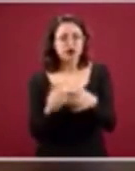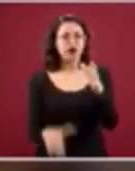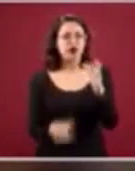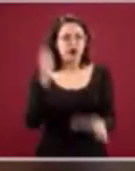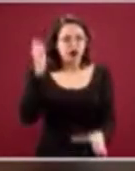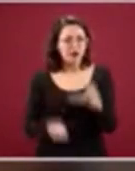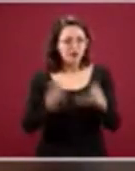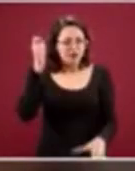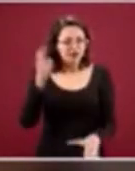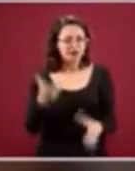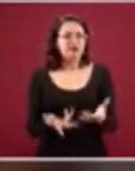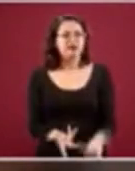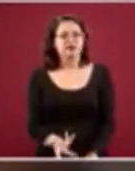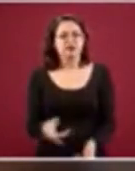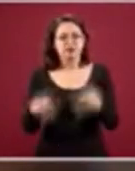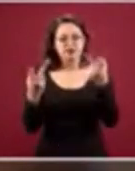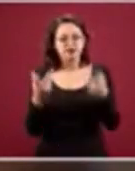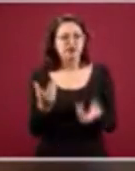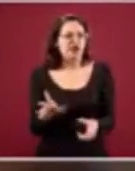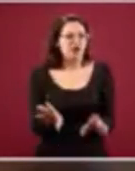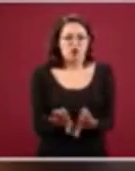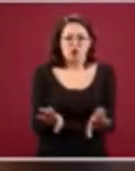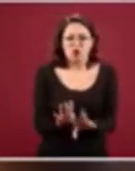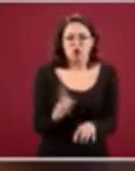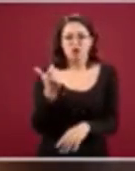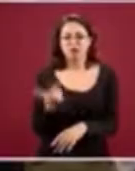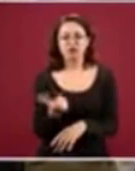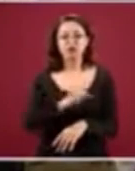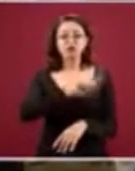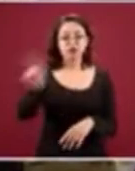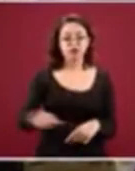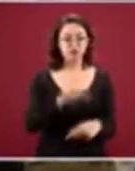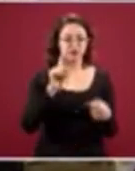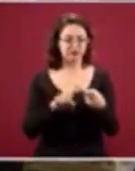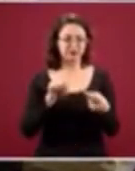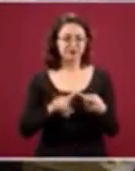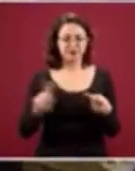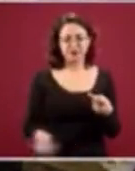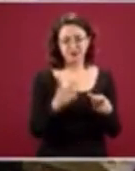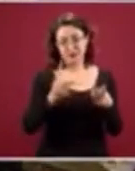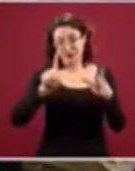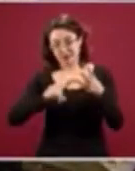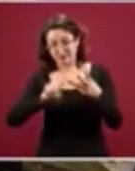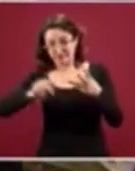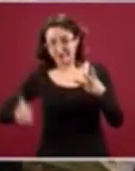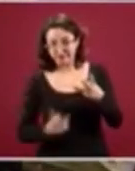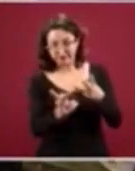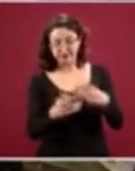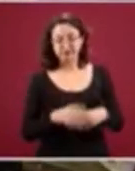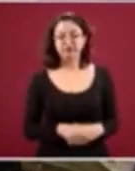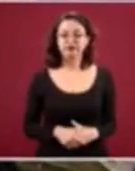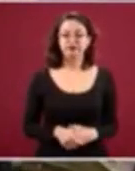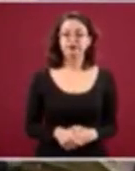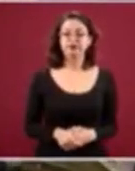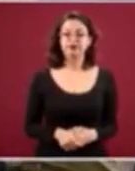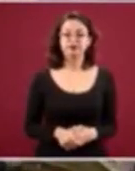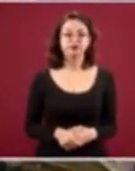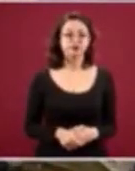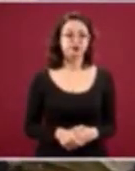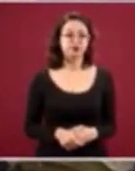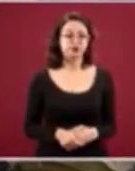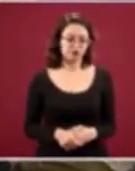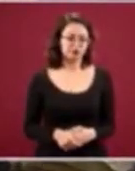a obtener este dinero. Y ahorita, si me permite, le hago otras dos preguntas. Sí, es muy buena